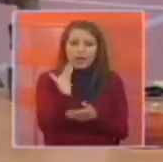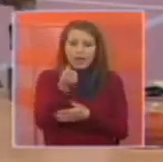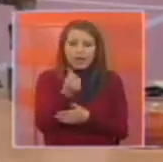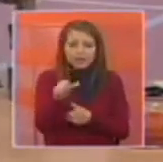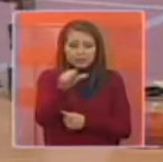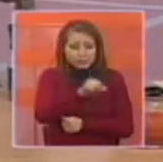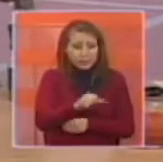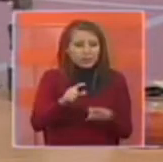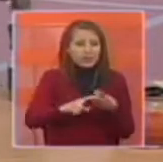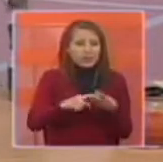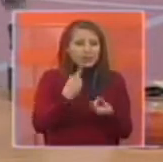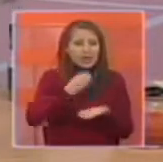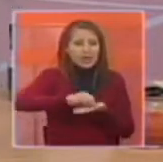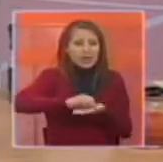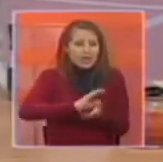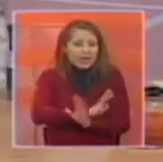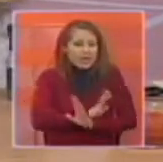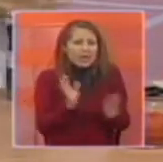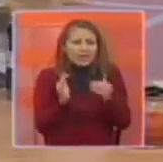eso es todo.